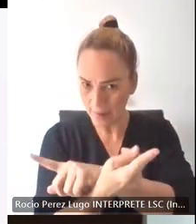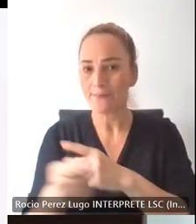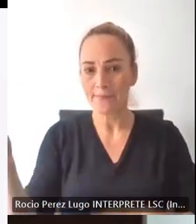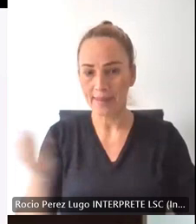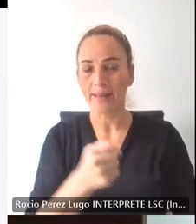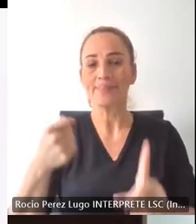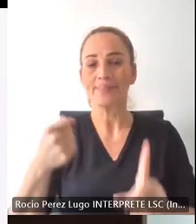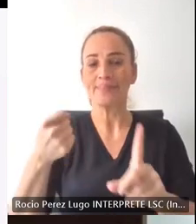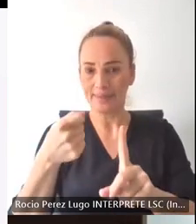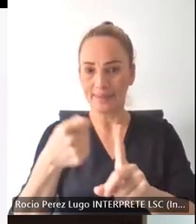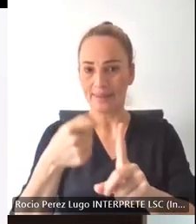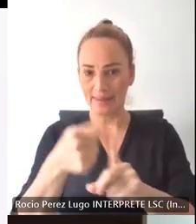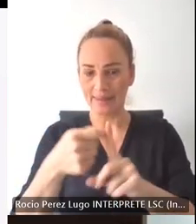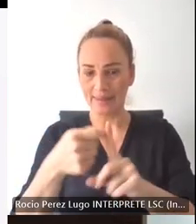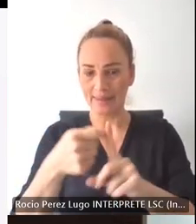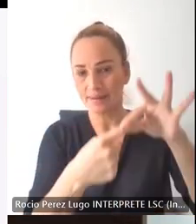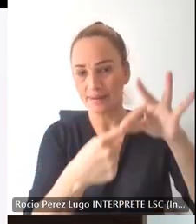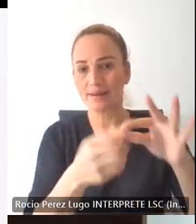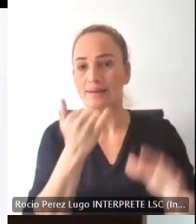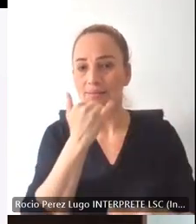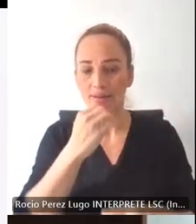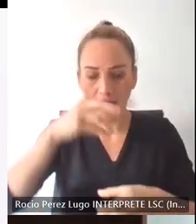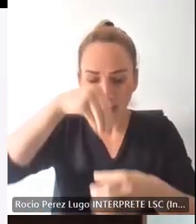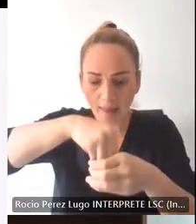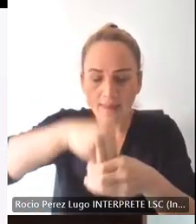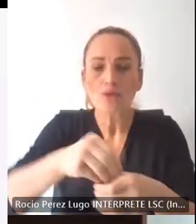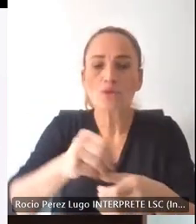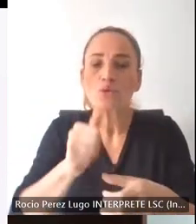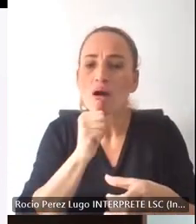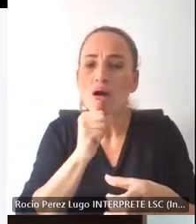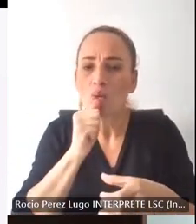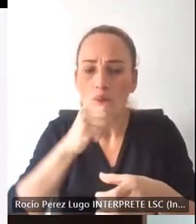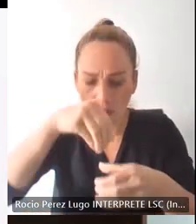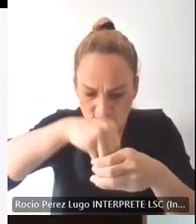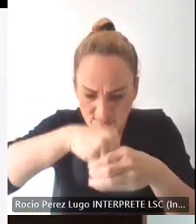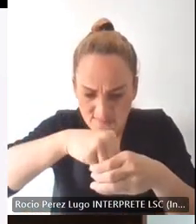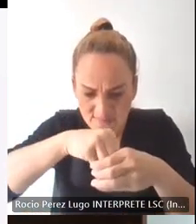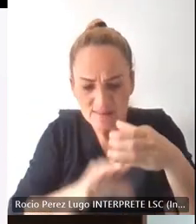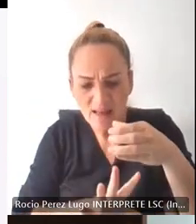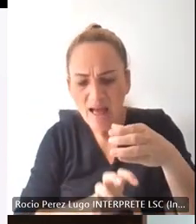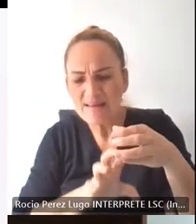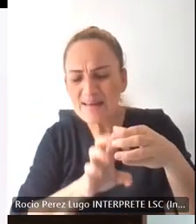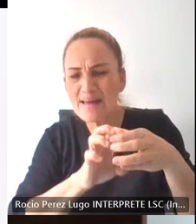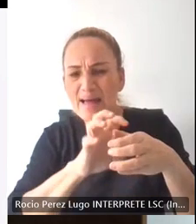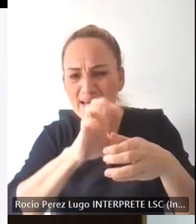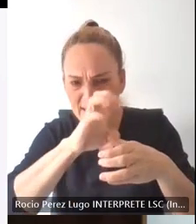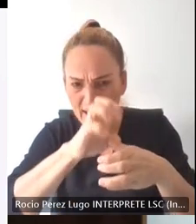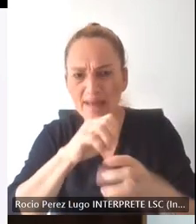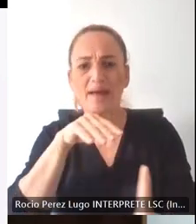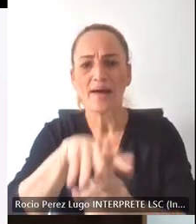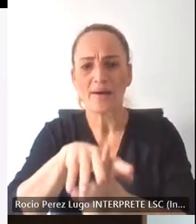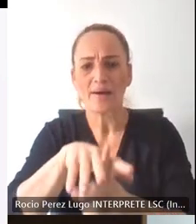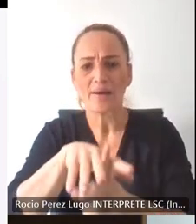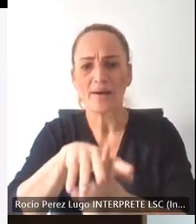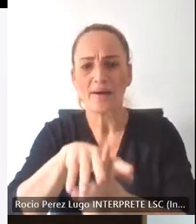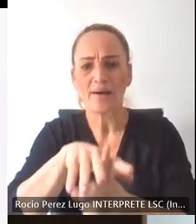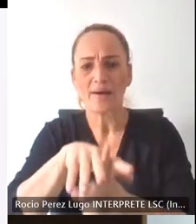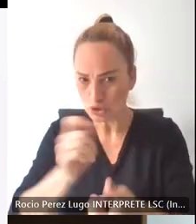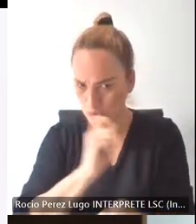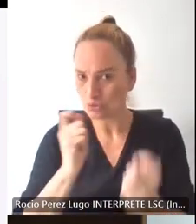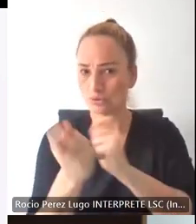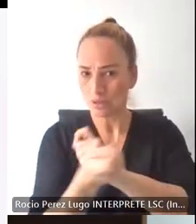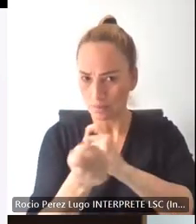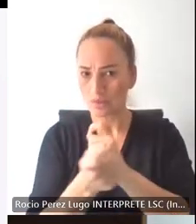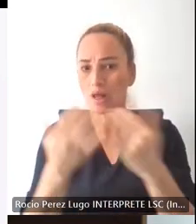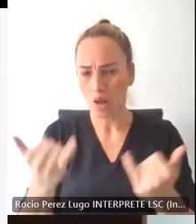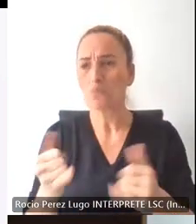acero, básicamente porque al tener agua al interior pues es una lámina que se puede empezar a deteriorar. Entonces han venido en un proceso de cambio, pero todavía